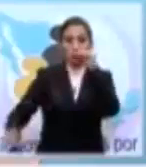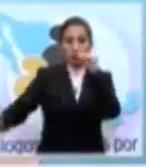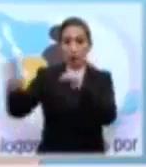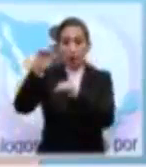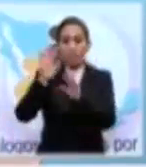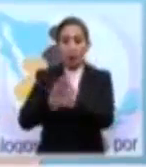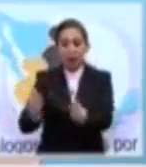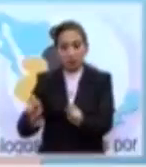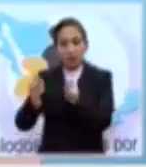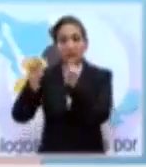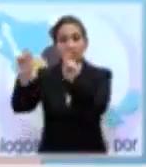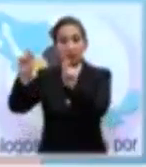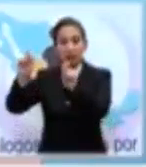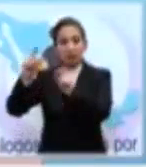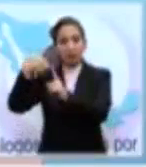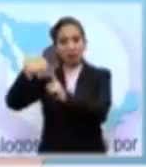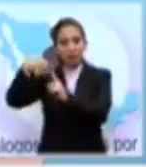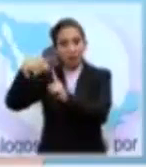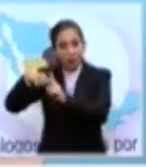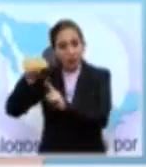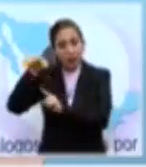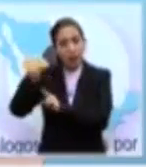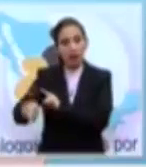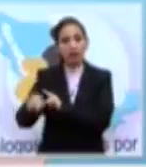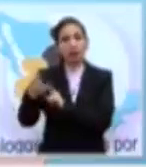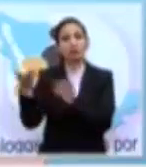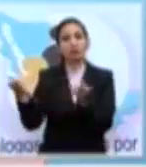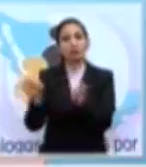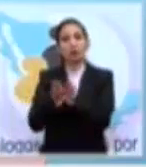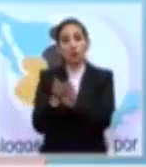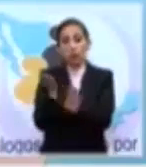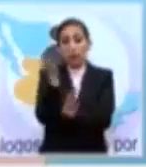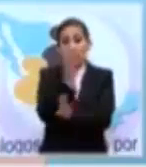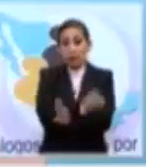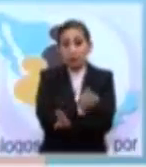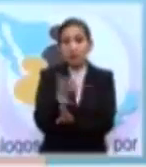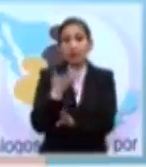facultades ex ante, es decir, que pueda revisar antes de que se aplique el gasto, que tenga